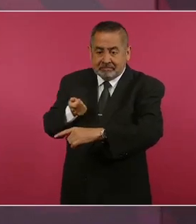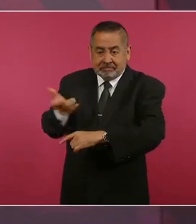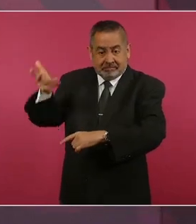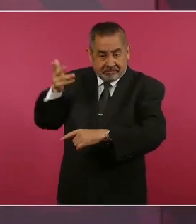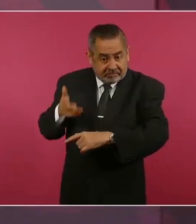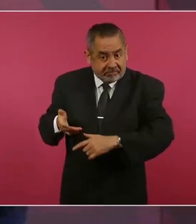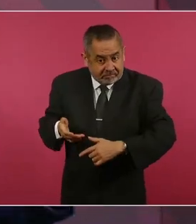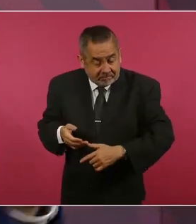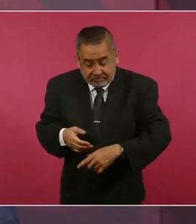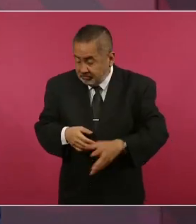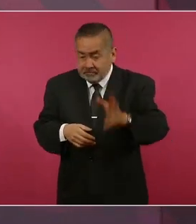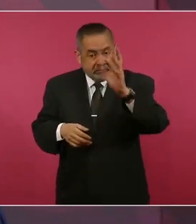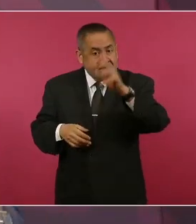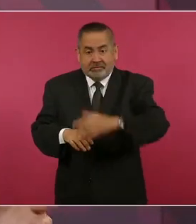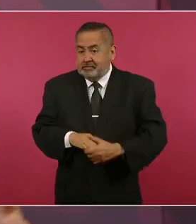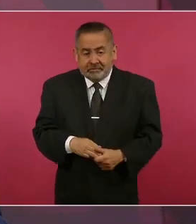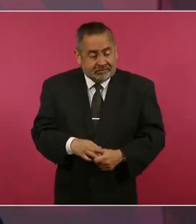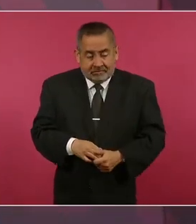No,